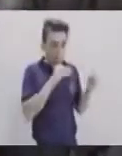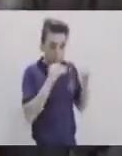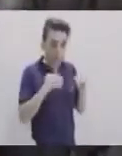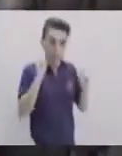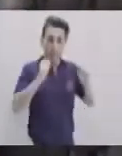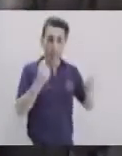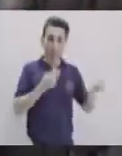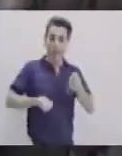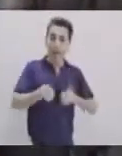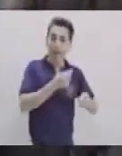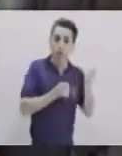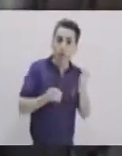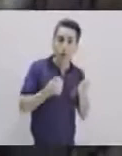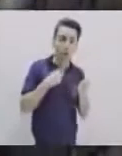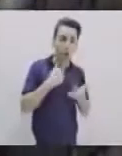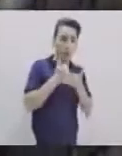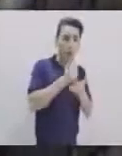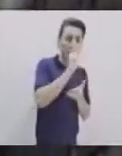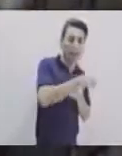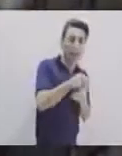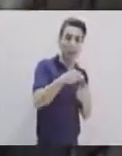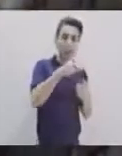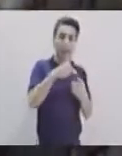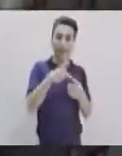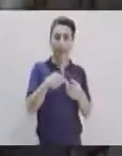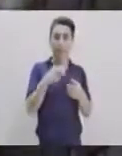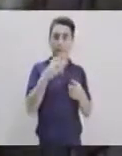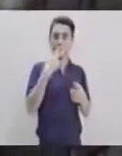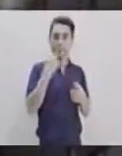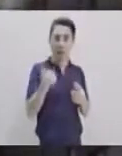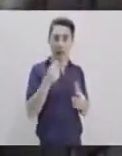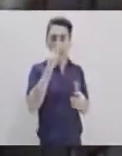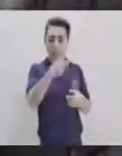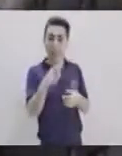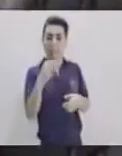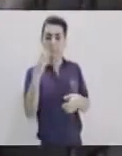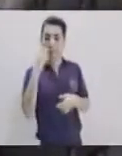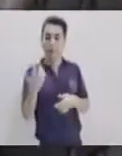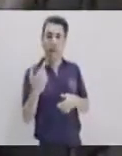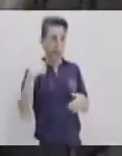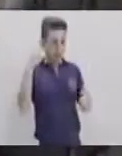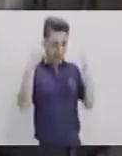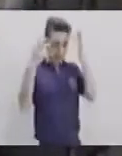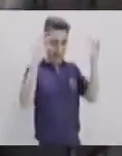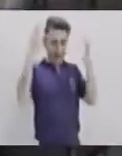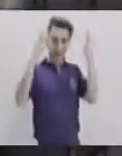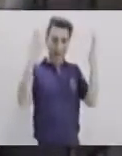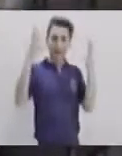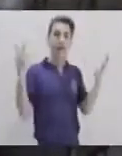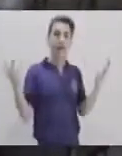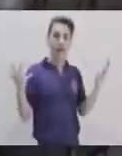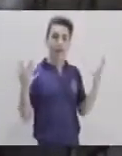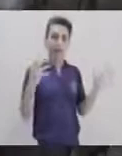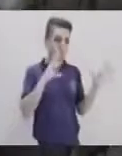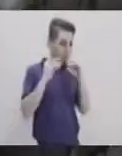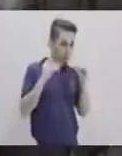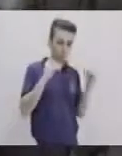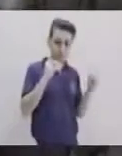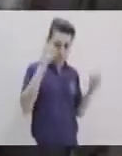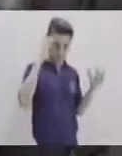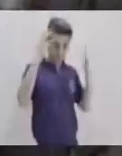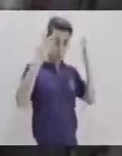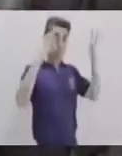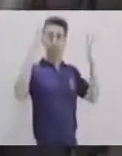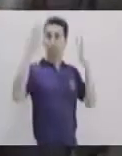tal si hacemos esto por línea? ¿Qué tal hacemos esto por online? Nos volvemos mucho más creativos, se nos fomenta mucho